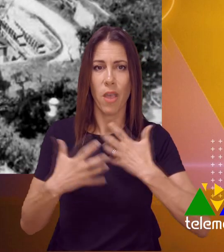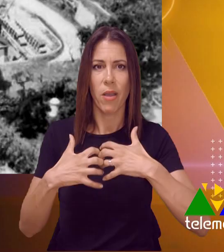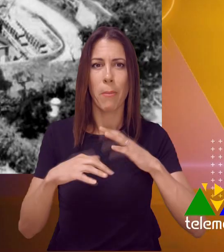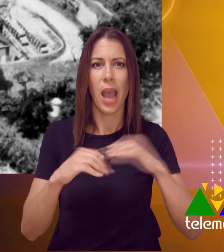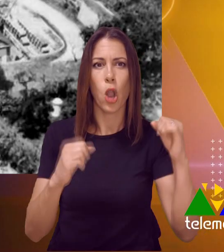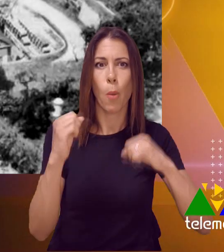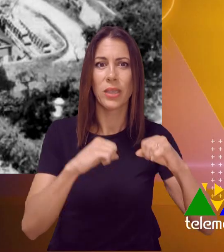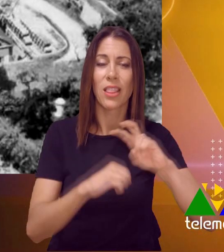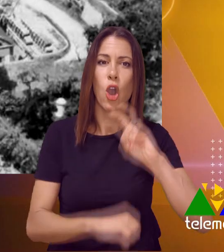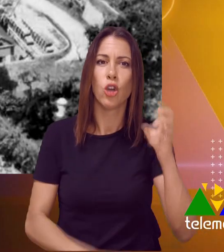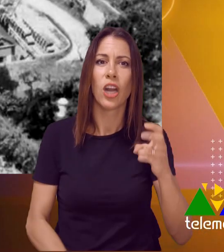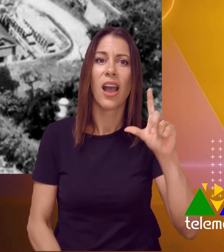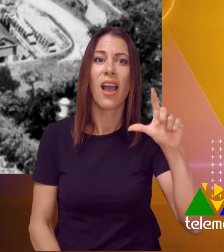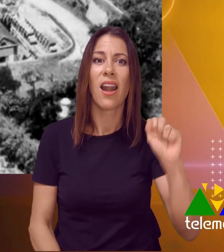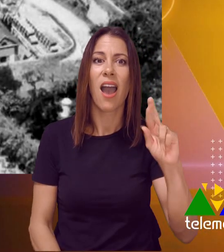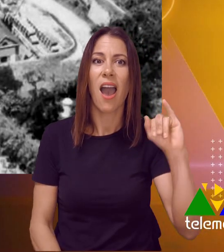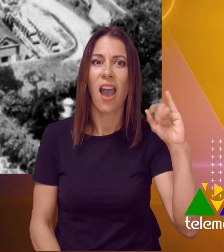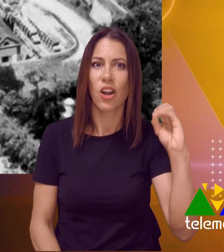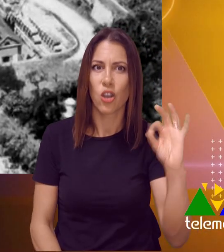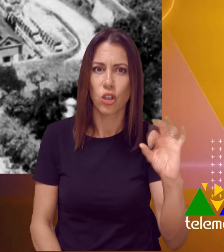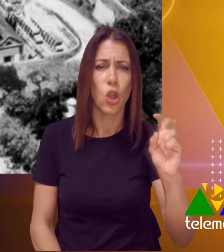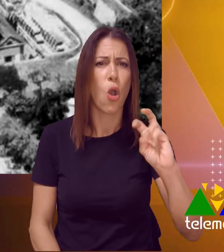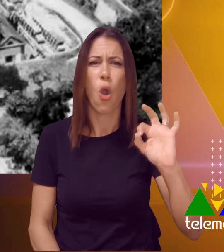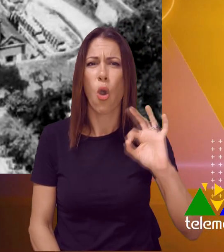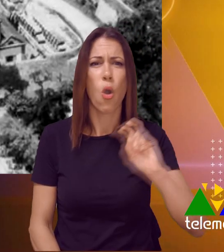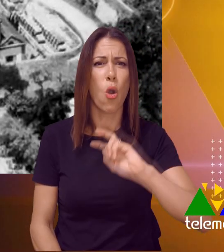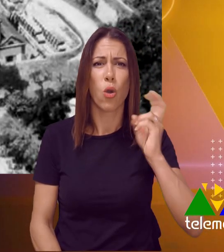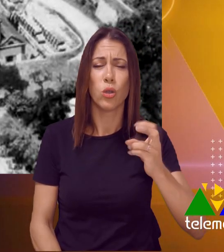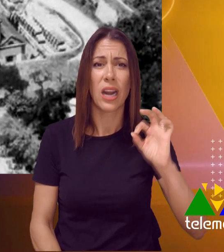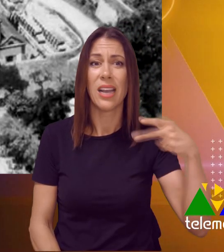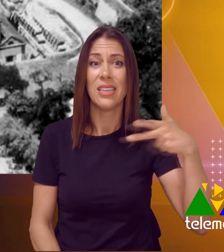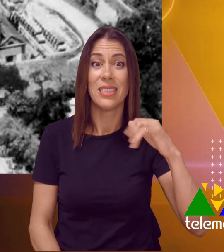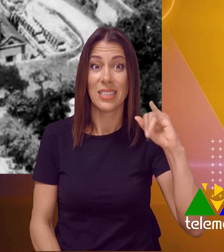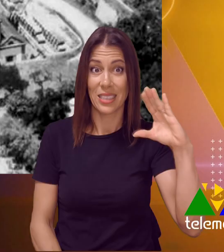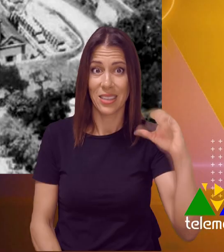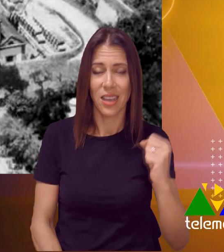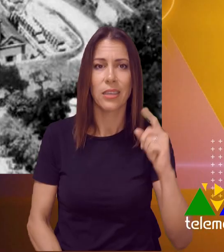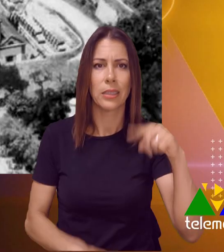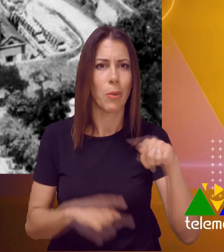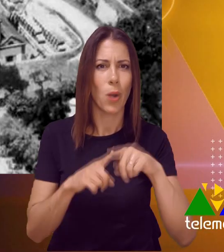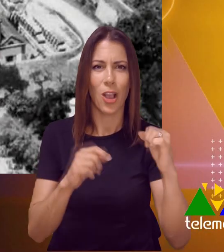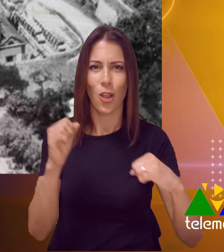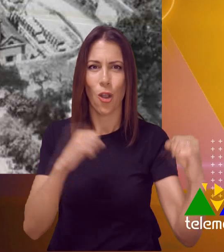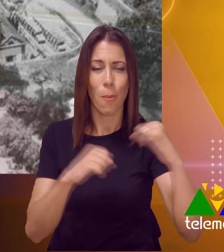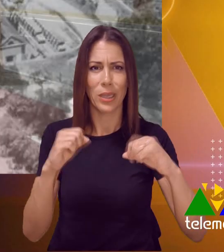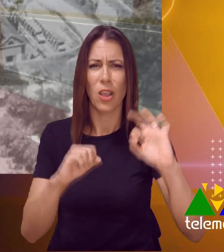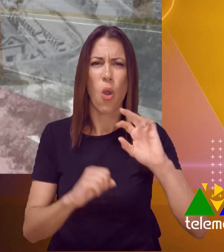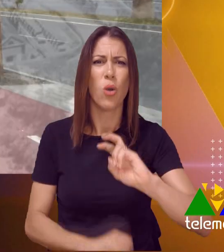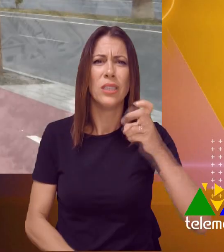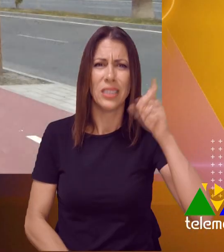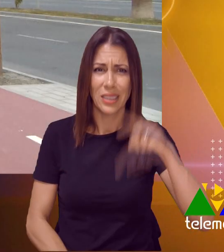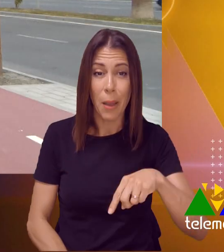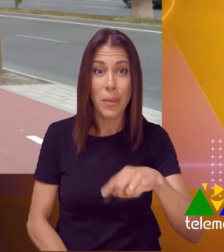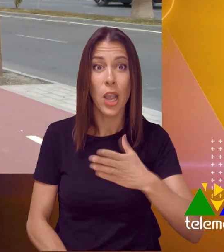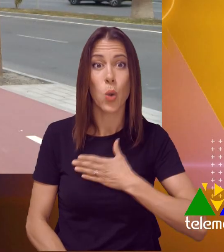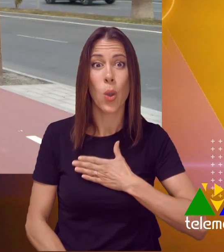competencia a Larios, que tenía la fábrica, o a la Chica, que tenía la fábrica La Angustia, o Larios, que tenía la fábrica Nuestra Señora de la